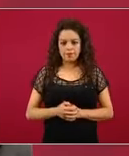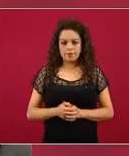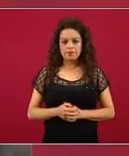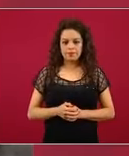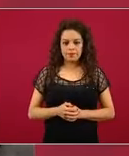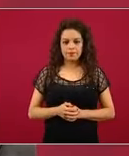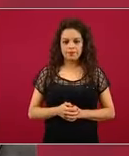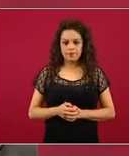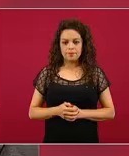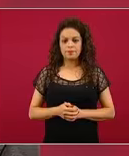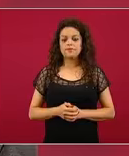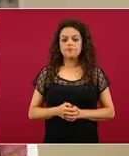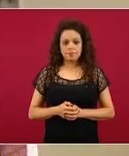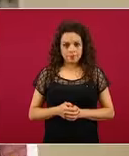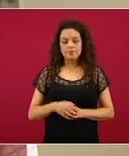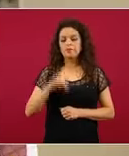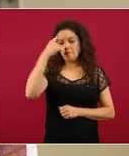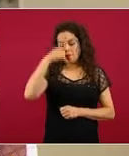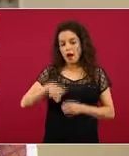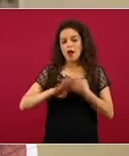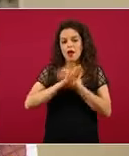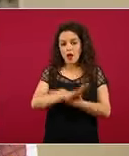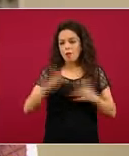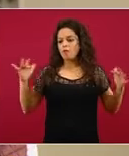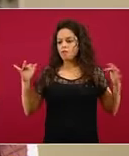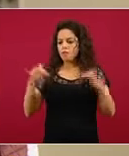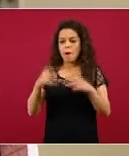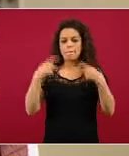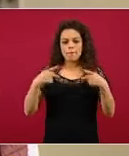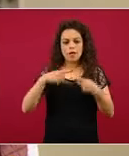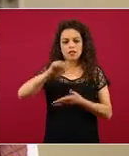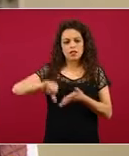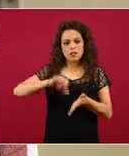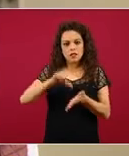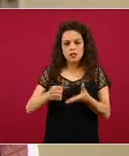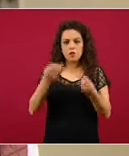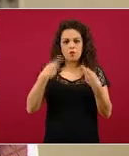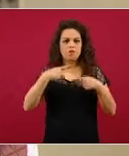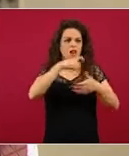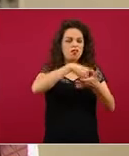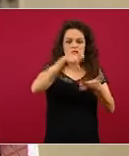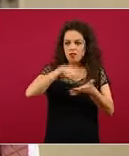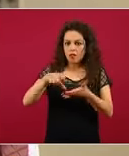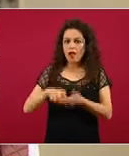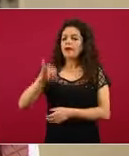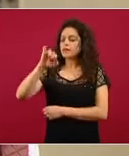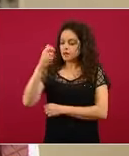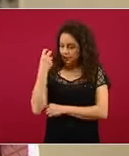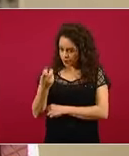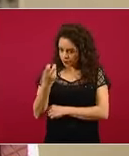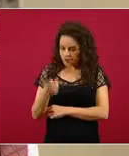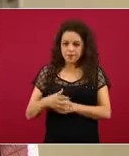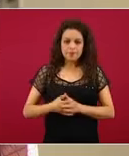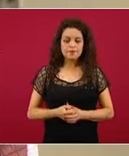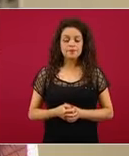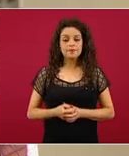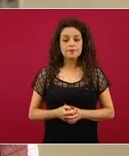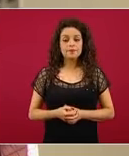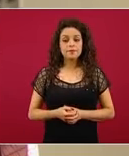a las que se tomaron en el principio. O sea, la aglomeración en el centro, que ahorita hay mucha gente Así es. Comprando y eso. Justamente. Okay. Y la otra